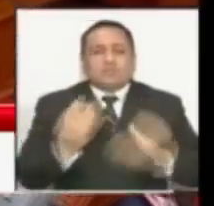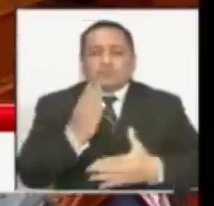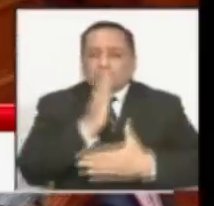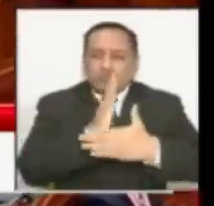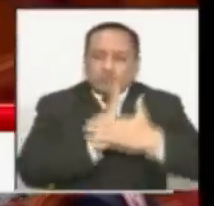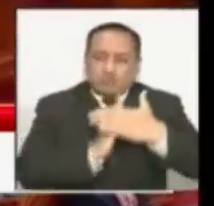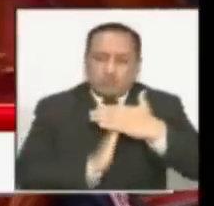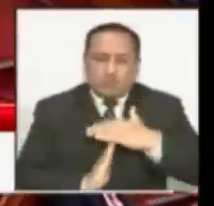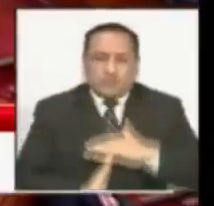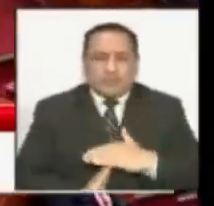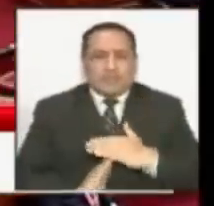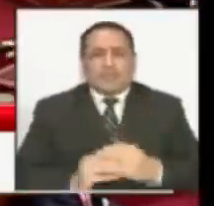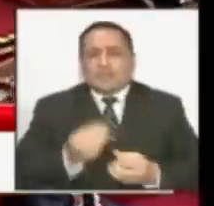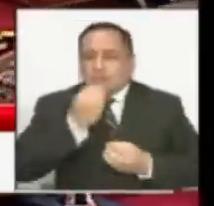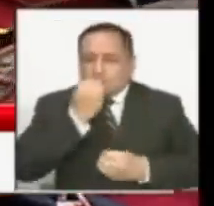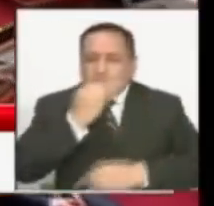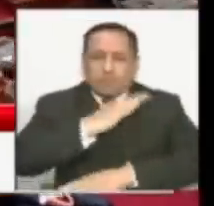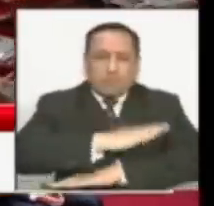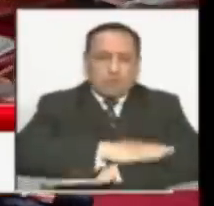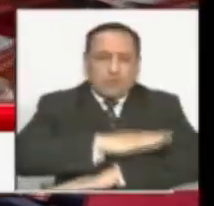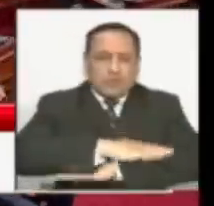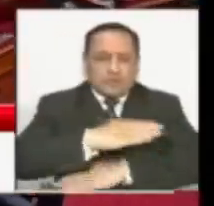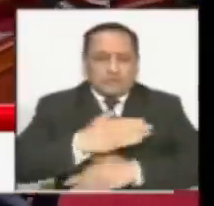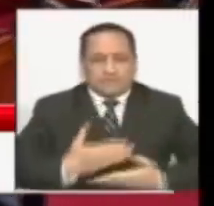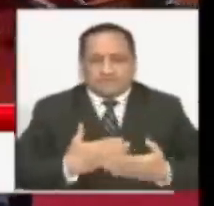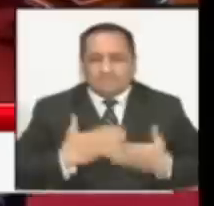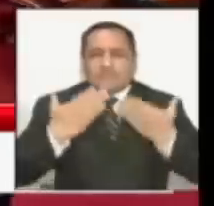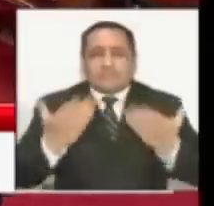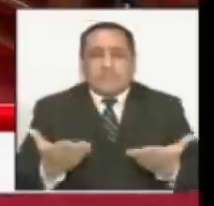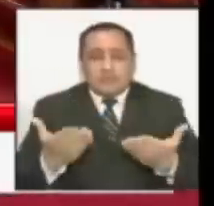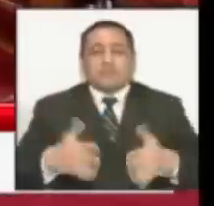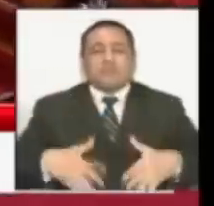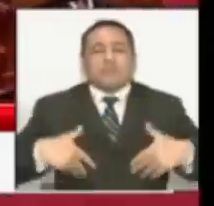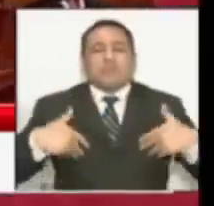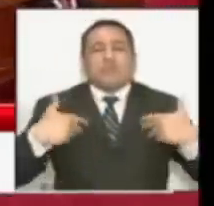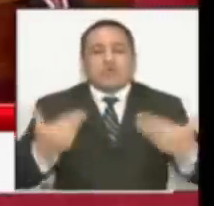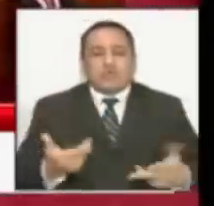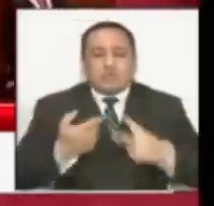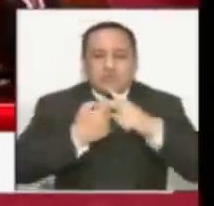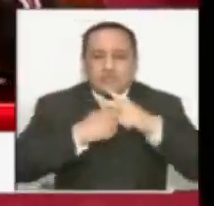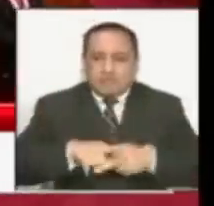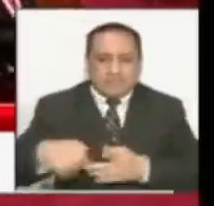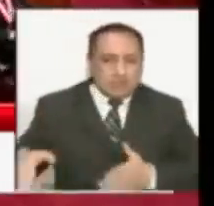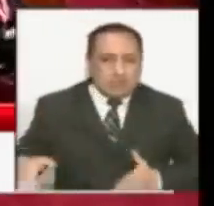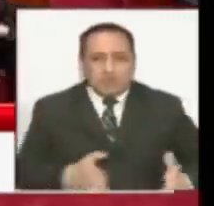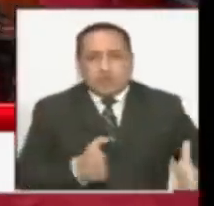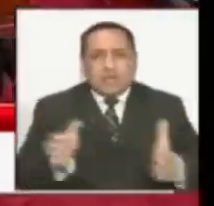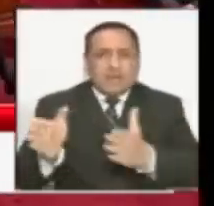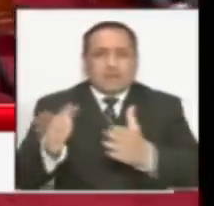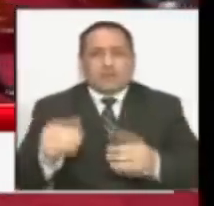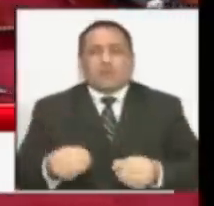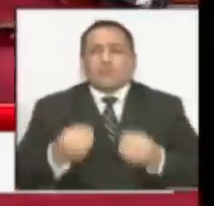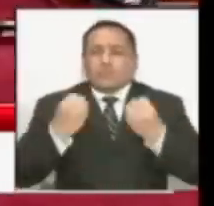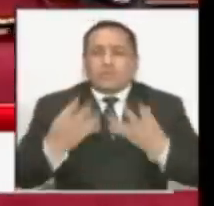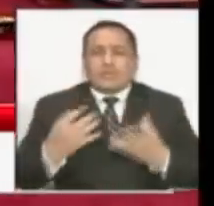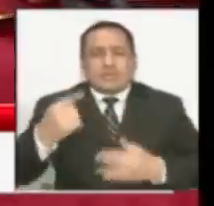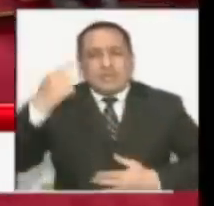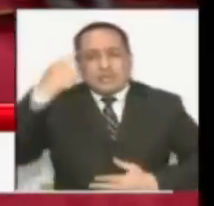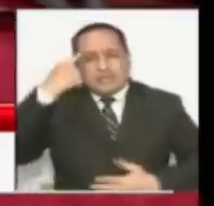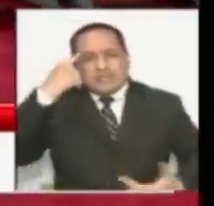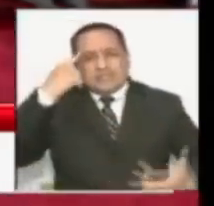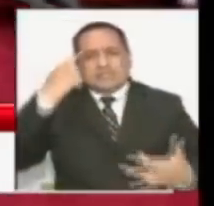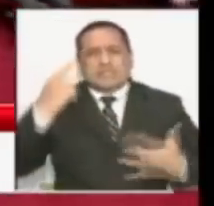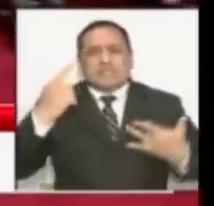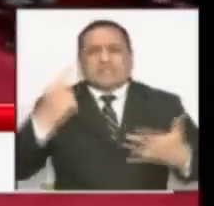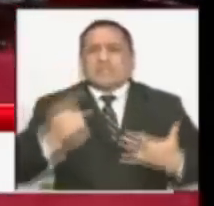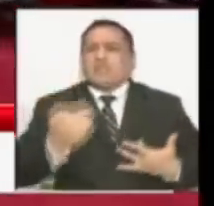y generosidad podremos reiniciar nuestra travesía por un camino que intuyeron